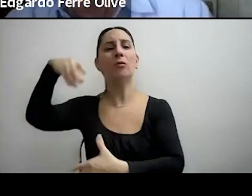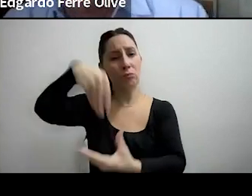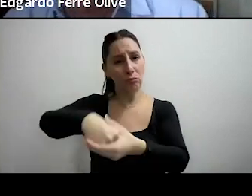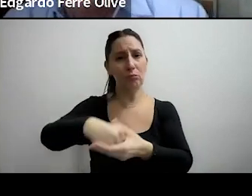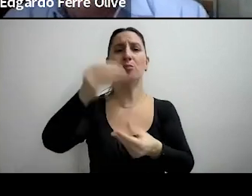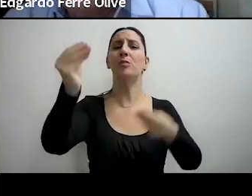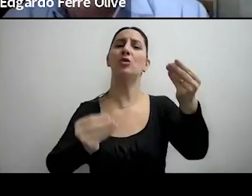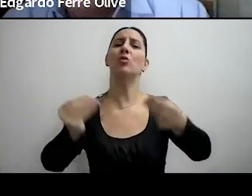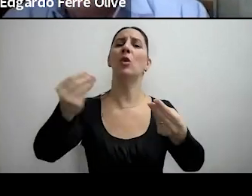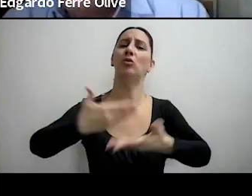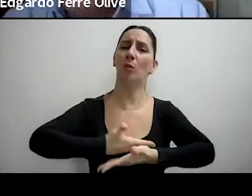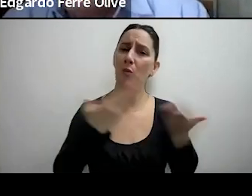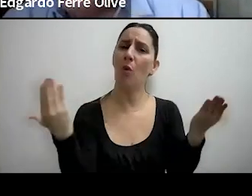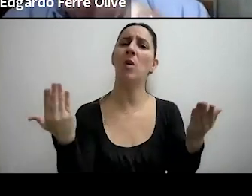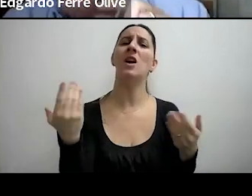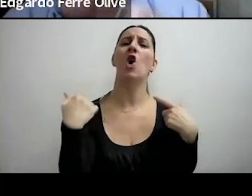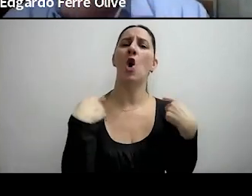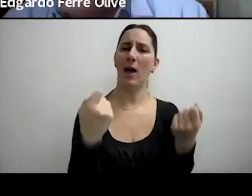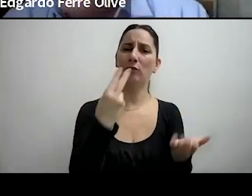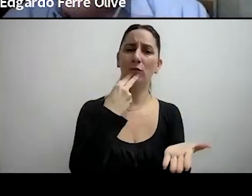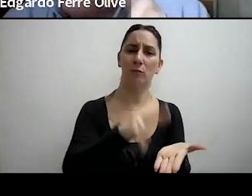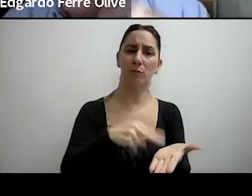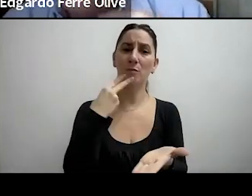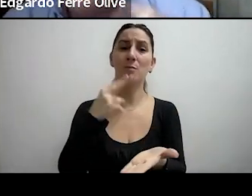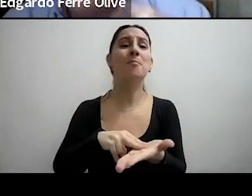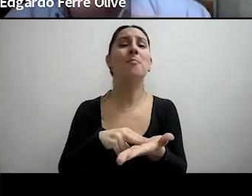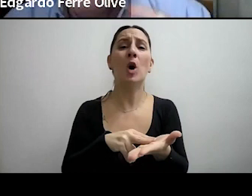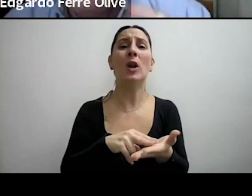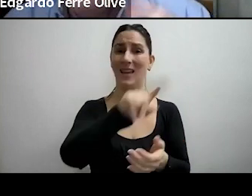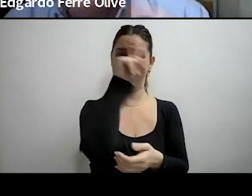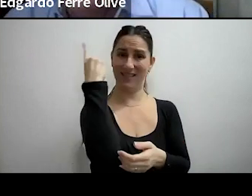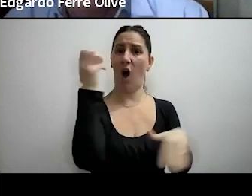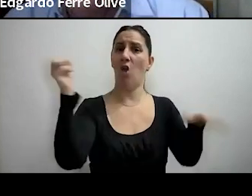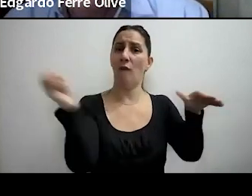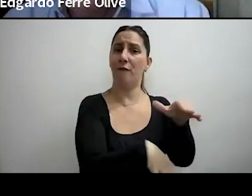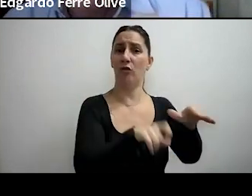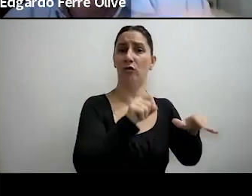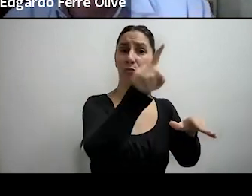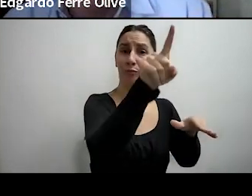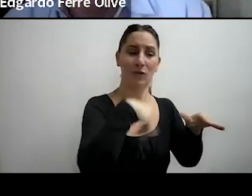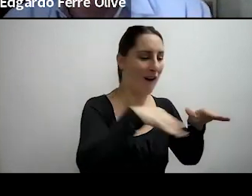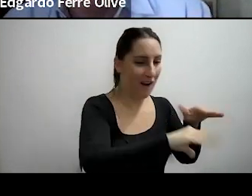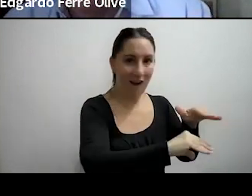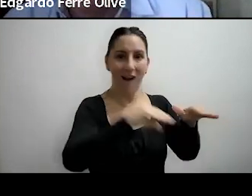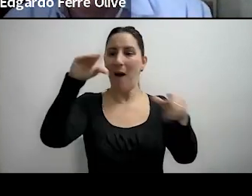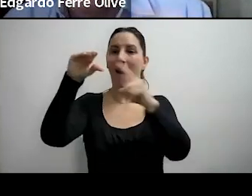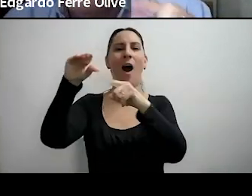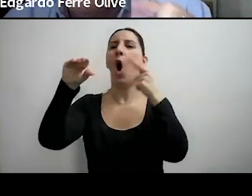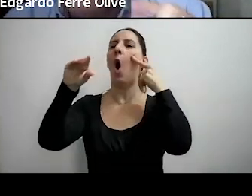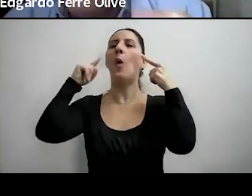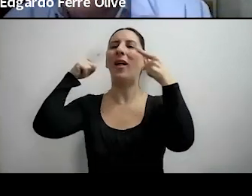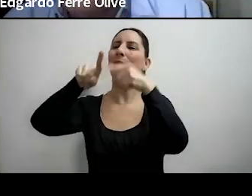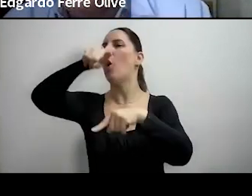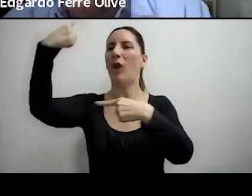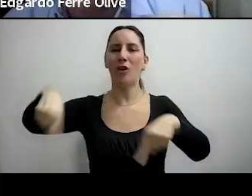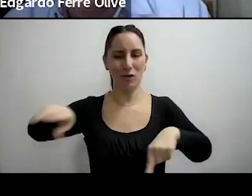gasto tributario. ¿Por qué? Porque son fondos que yo tendría que estar utilizando con otros fines,